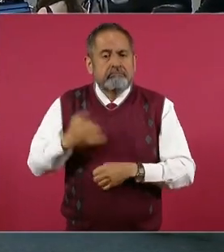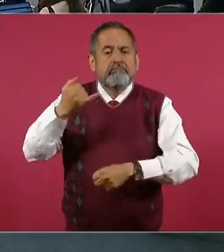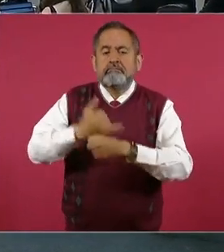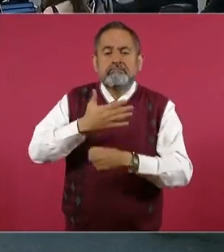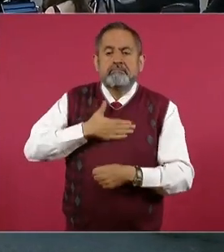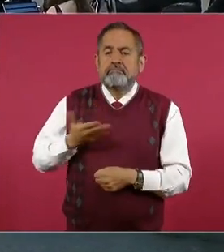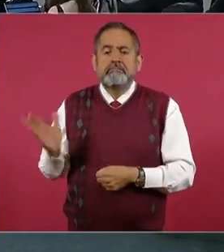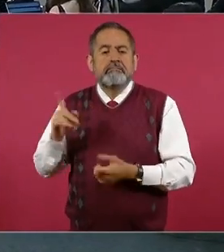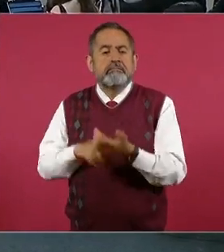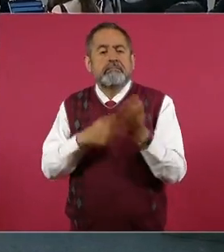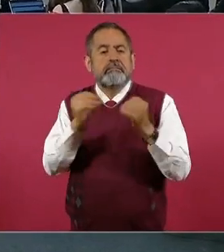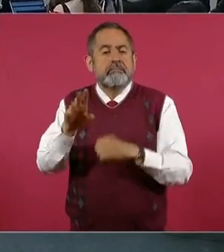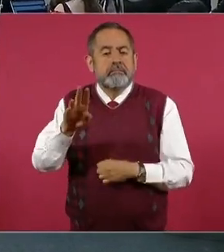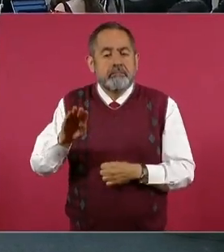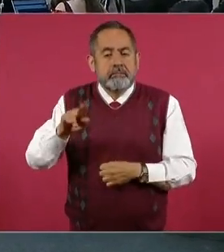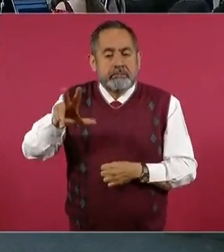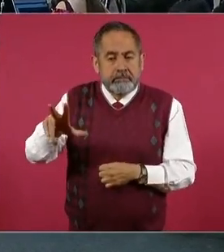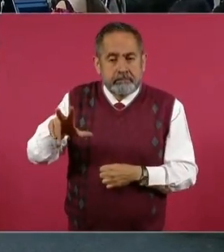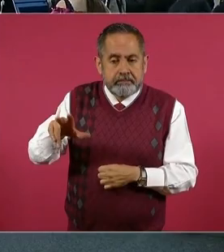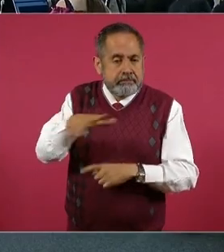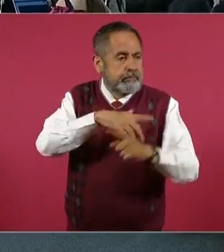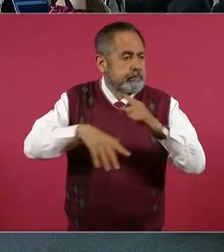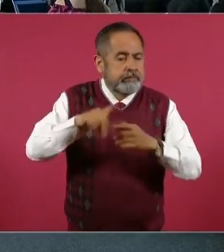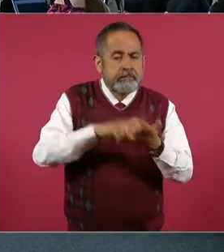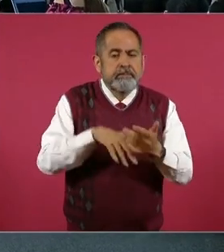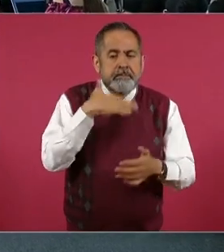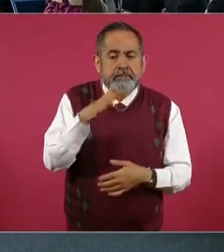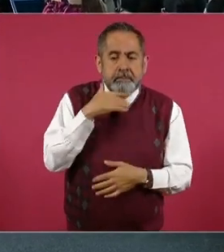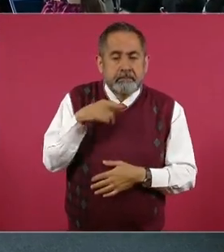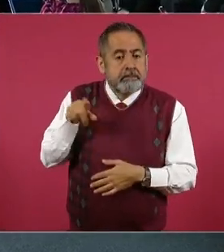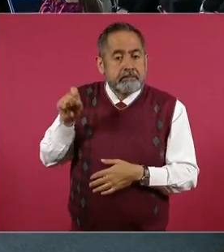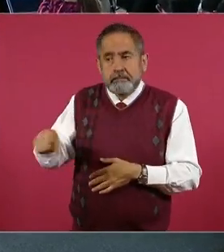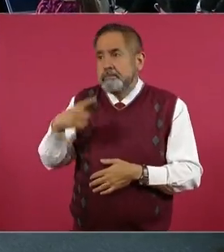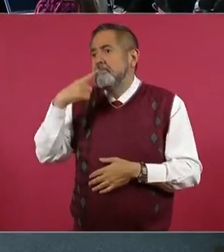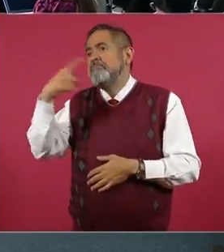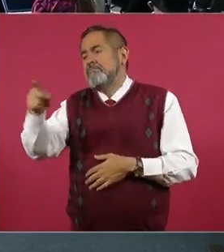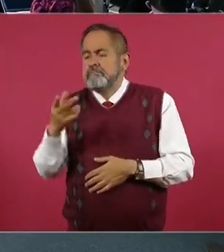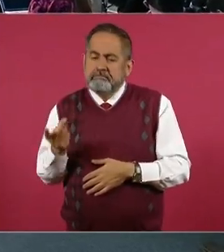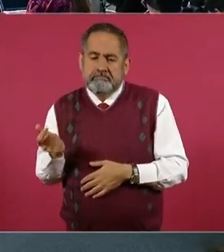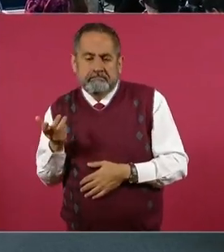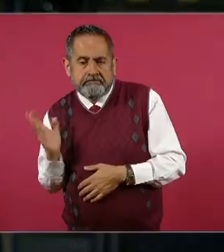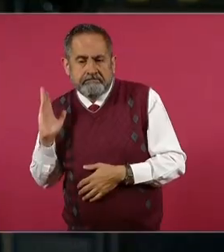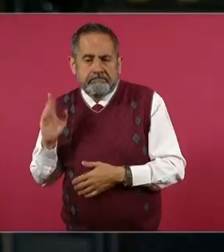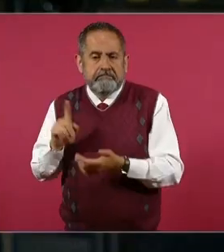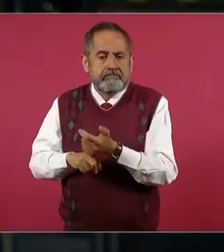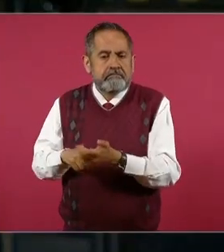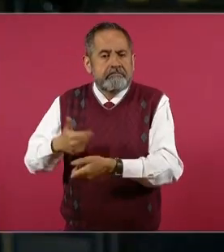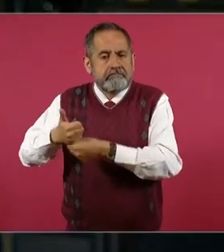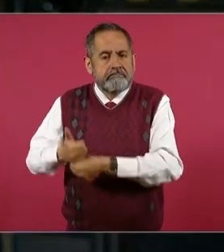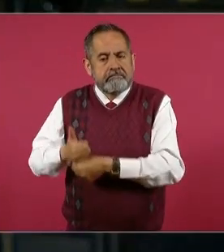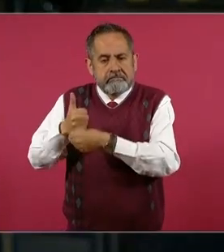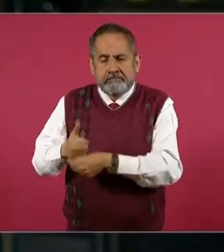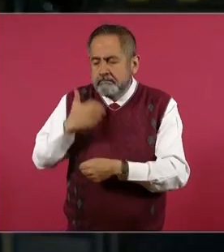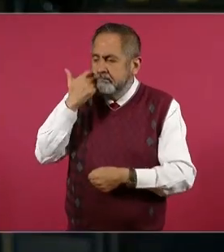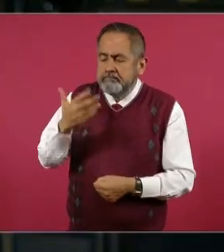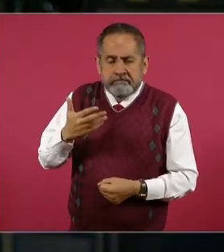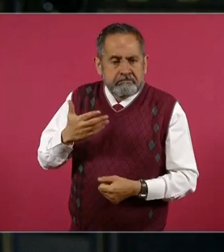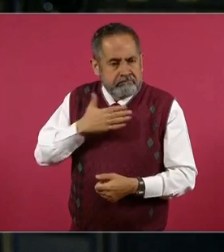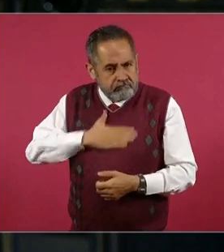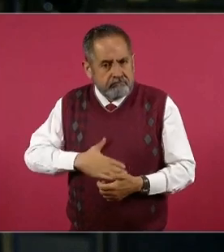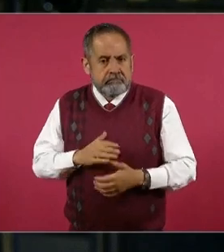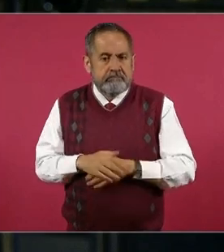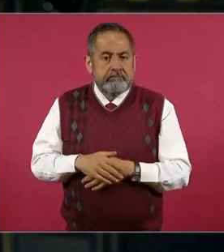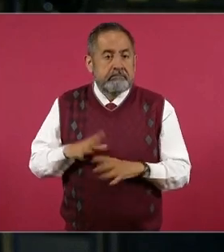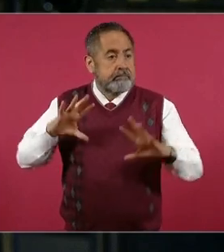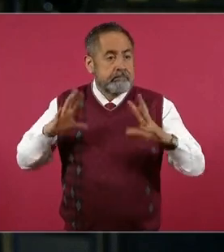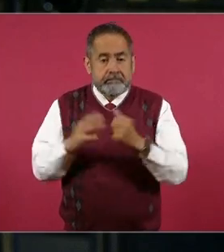despedido en 1998 en un contexto de corrupción que él mismo denunció, iniciando un largo calvario en busca de justicia.